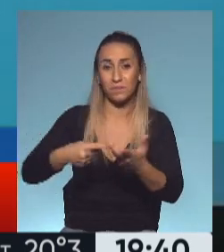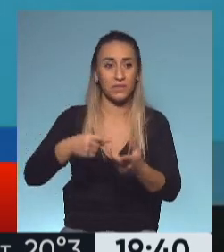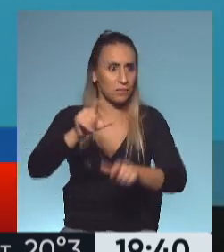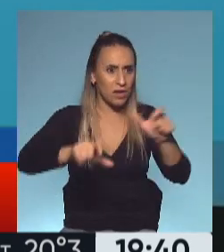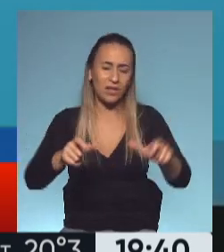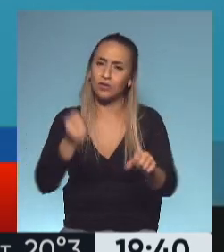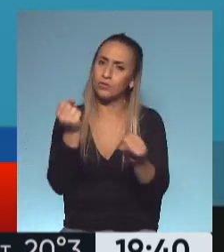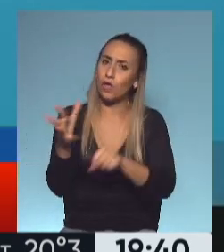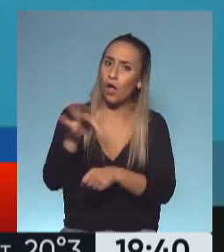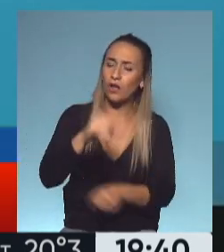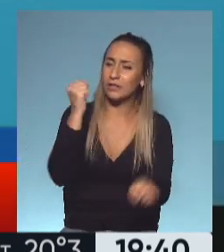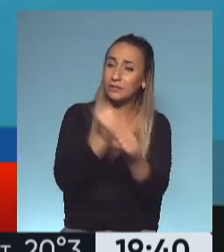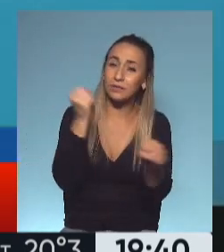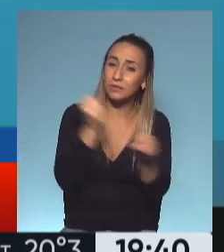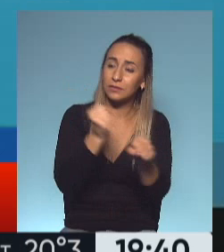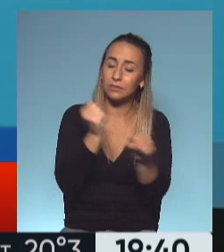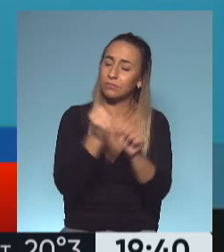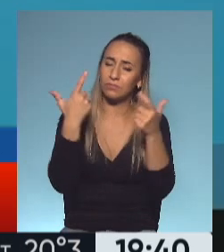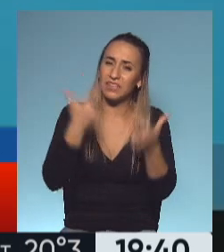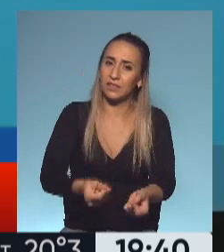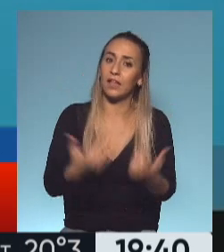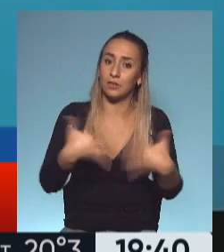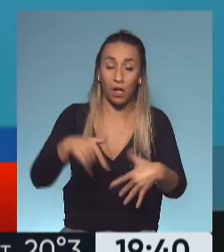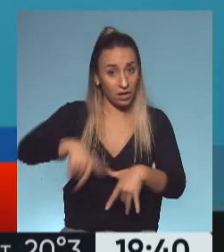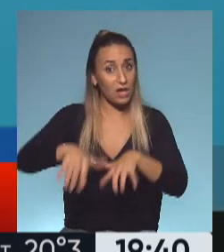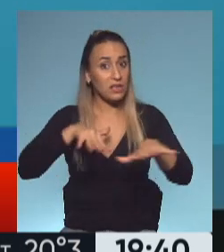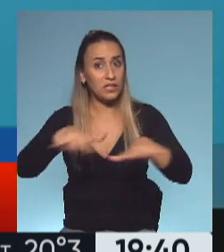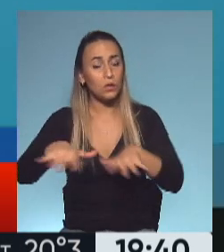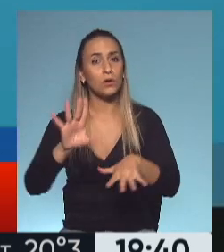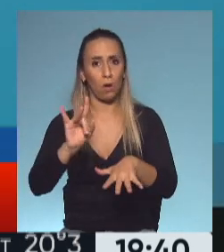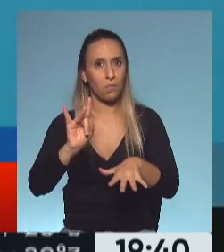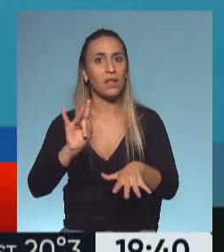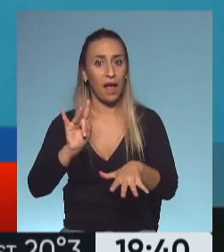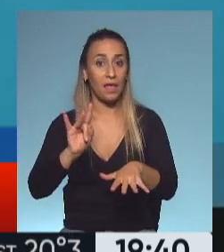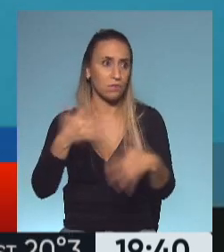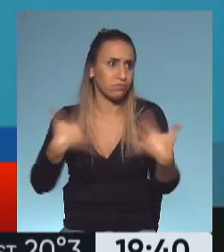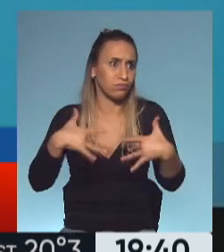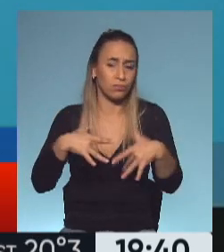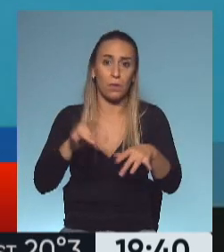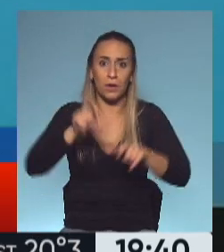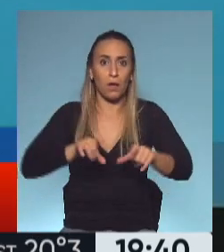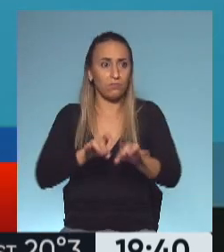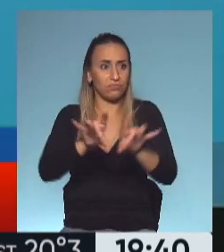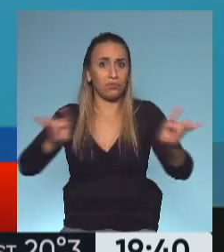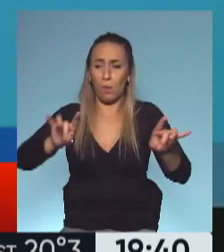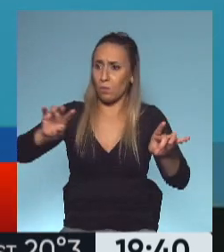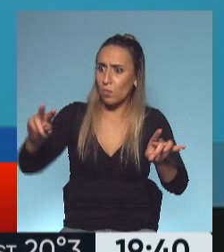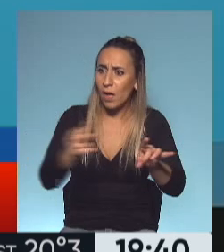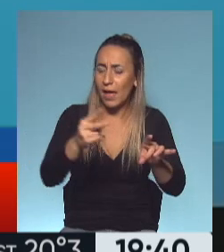los días en medio de una situación tan compleja de contagios y de muerte. Ellos